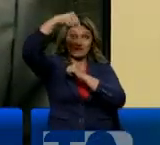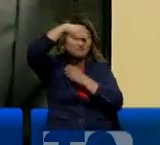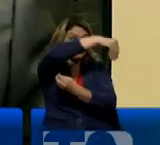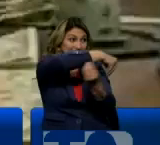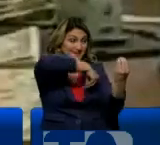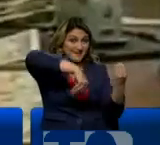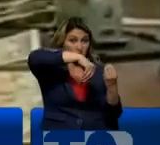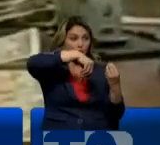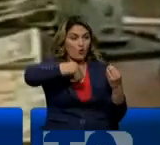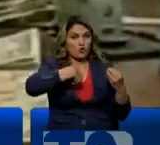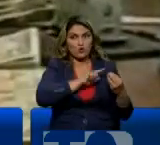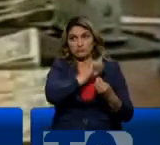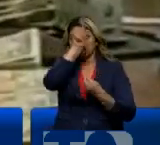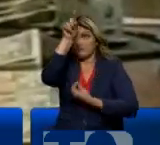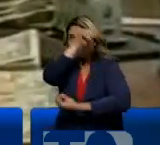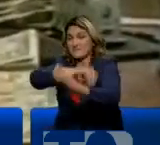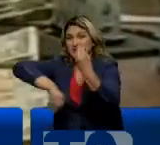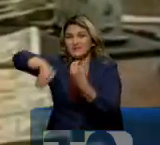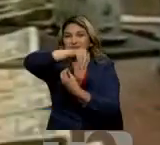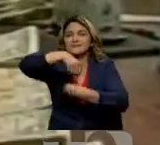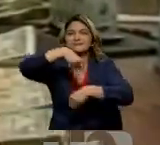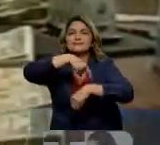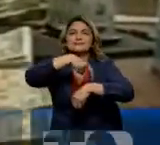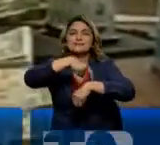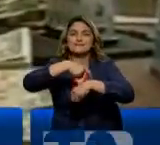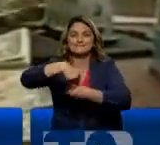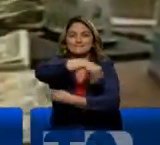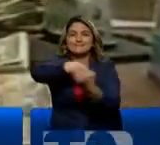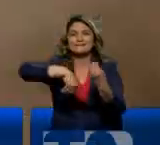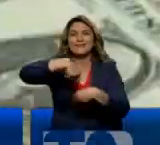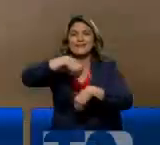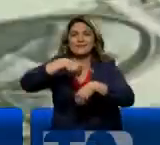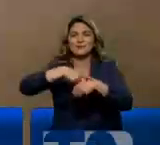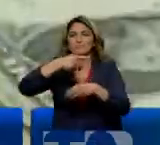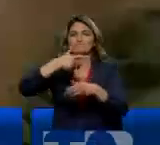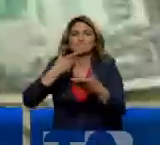recuperada en menor tiempo. Por debajo de la línea de los 300 puntos de riesgo